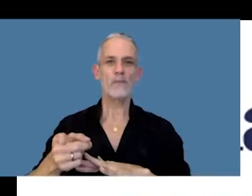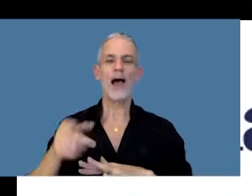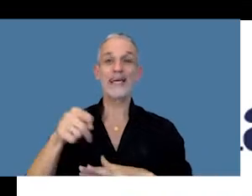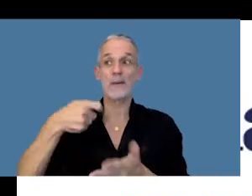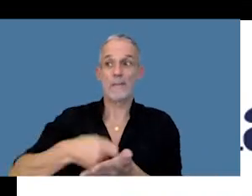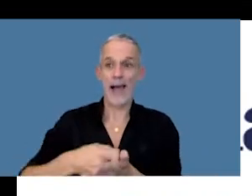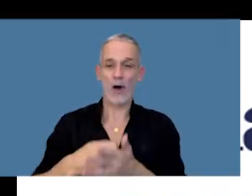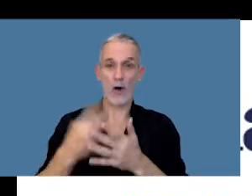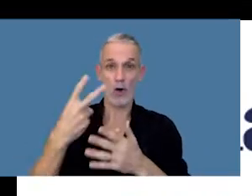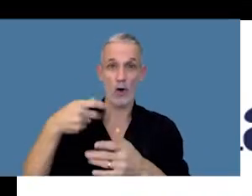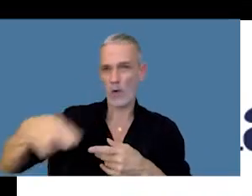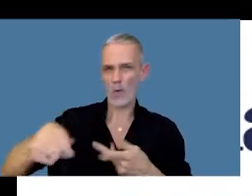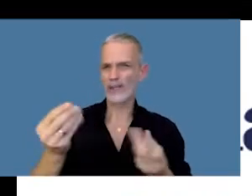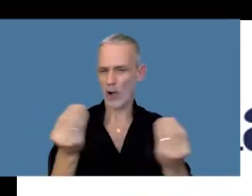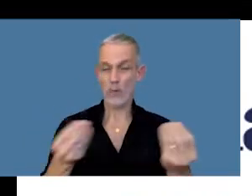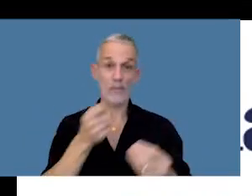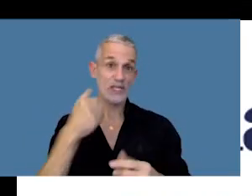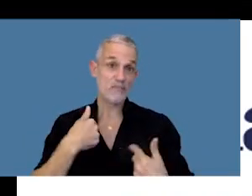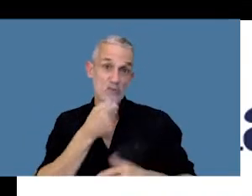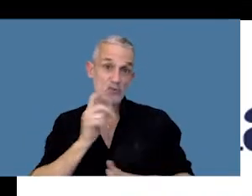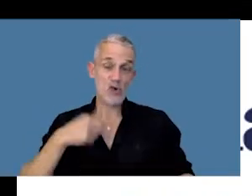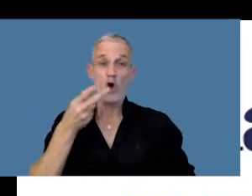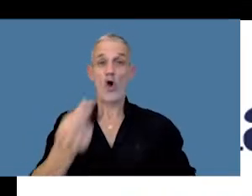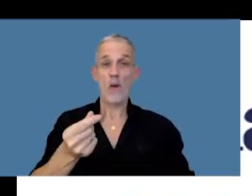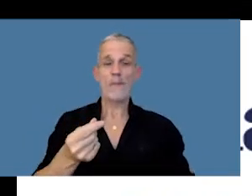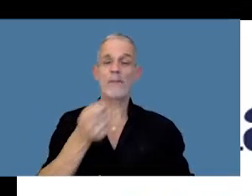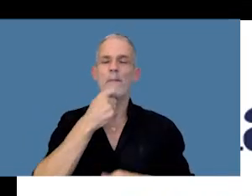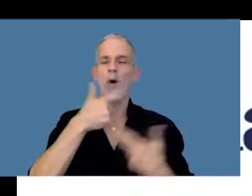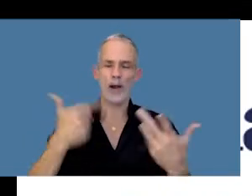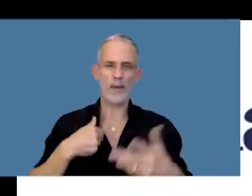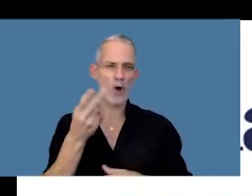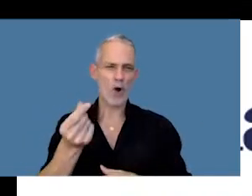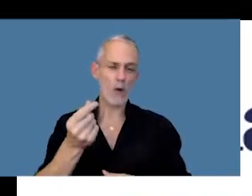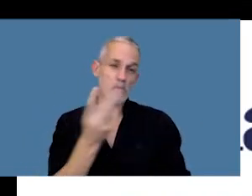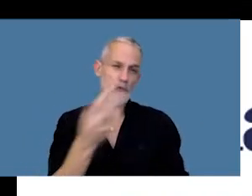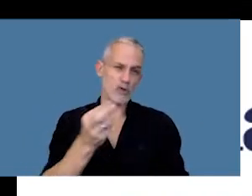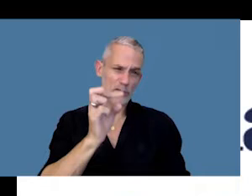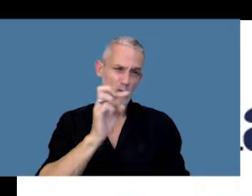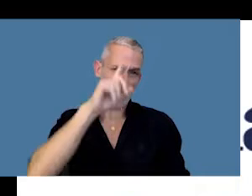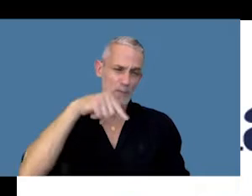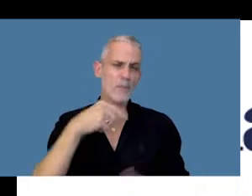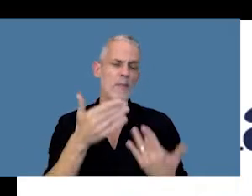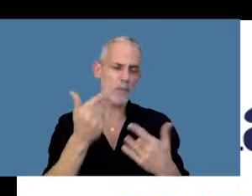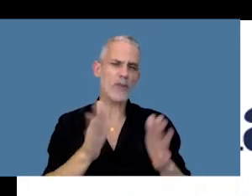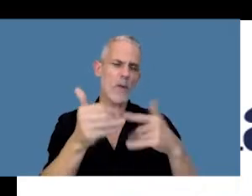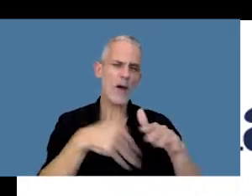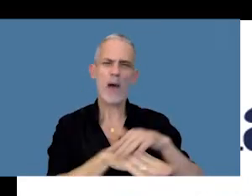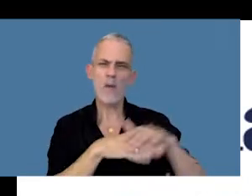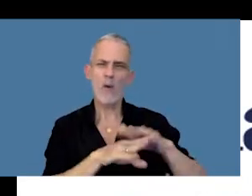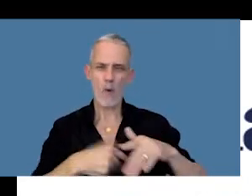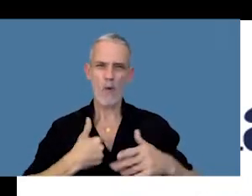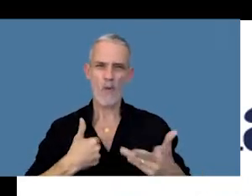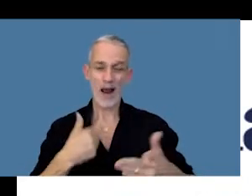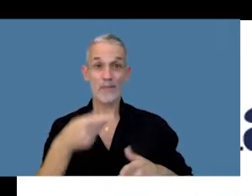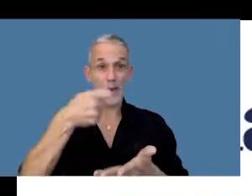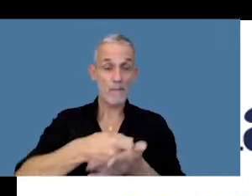cuenta? Si yo lo que hice fue comprar, voy a mi ejemplo, compro los $200 para atesorar, ese